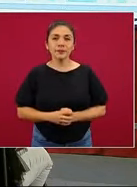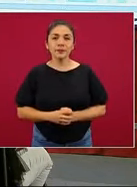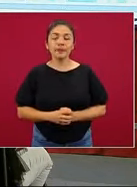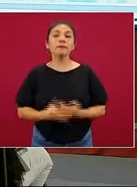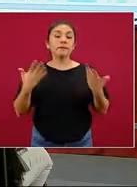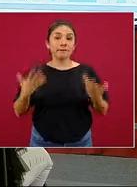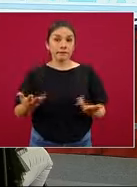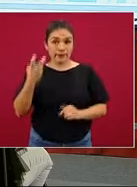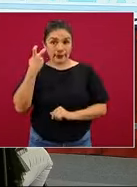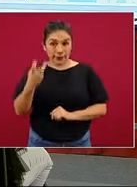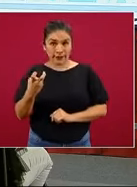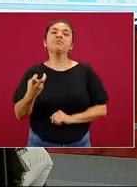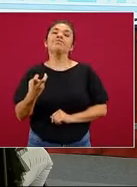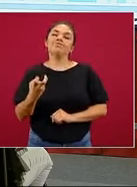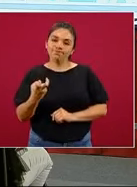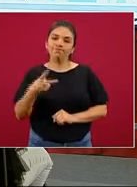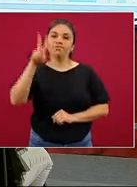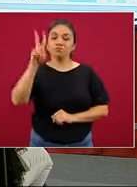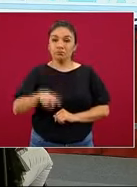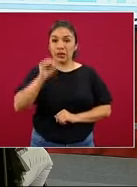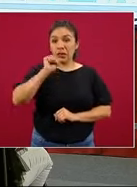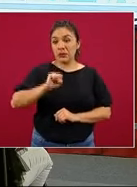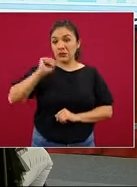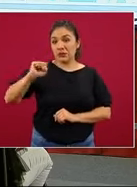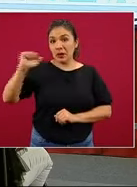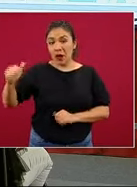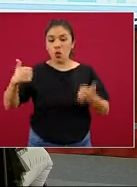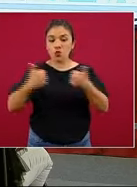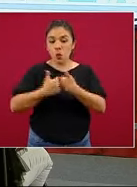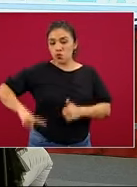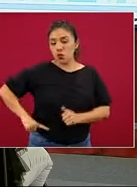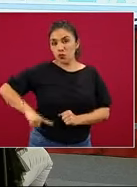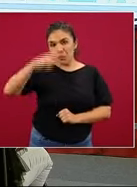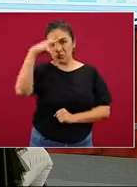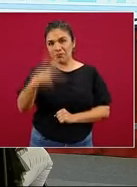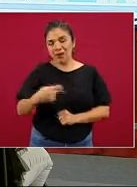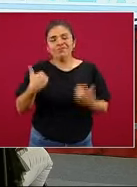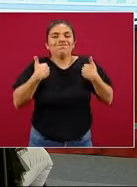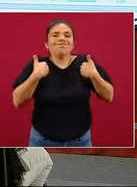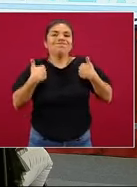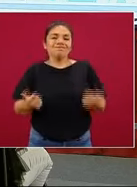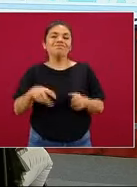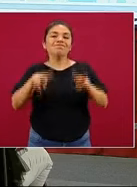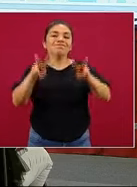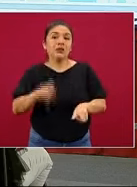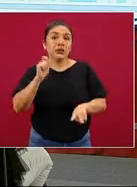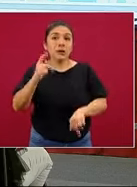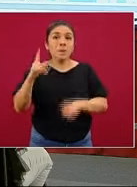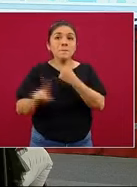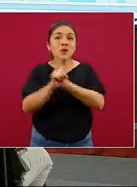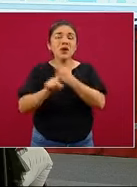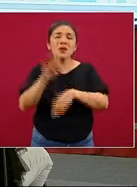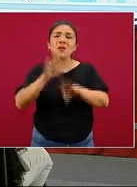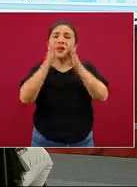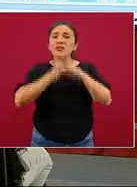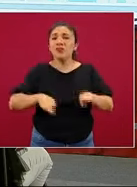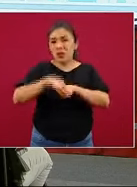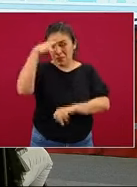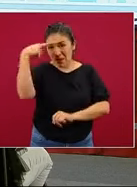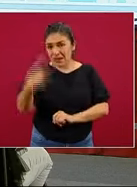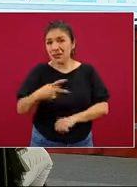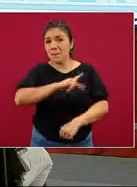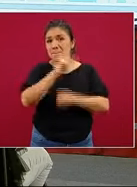Pues bien, obviamente la Secretaría de Salud y el Gobierno de México entienden claramente que es un problema prioritario para el país,